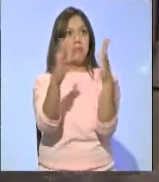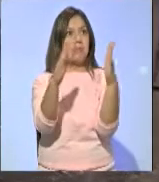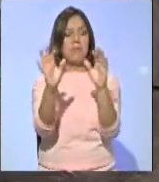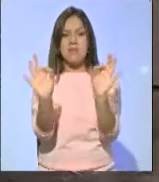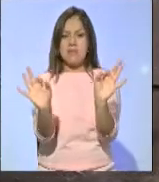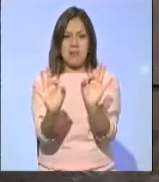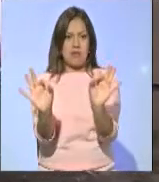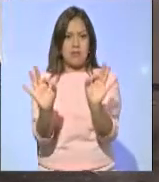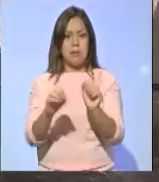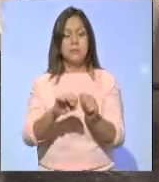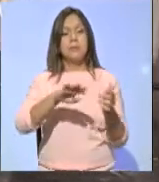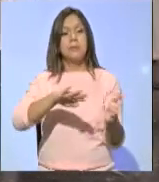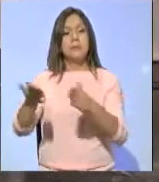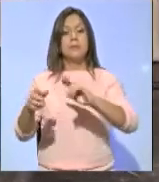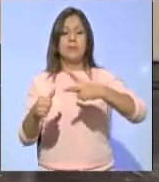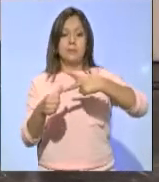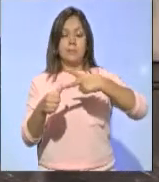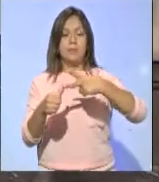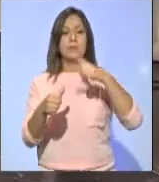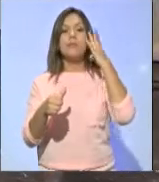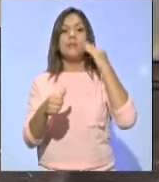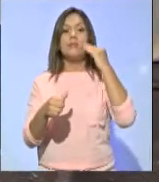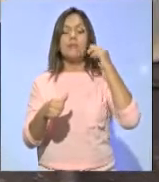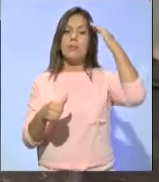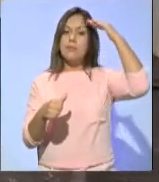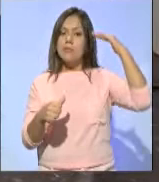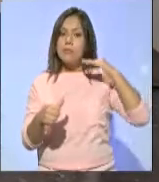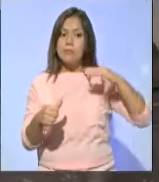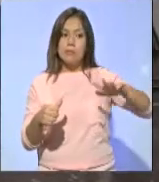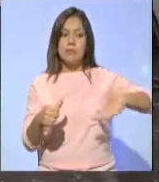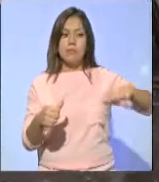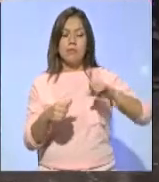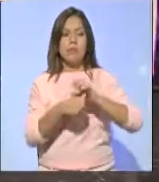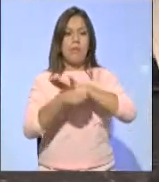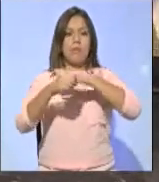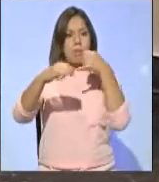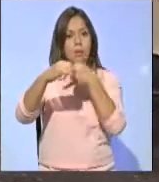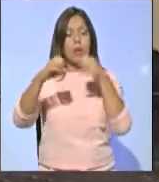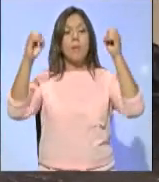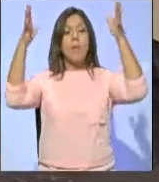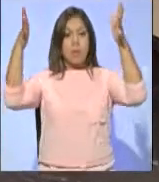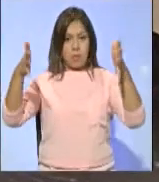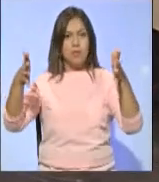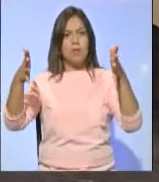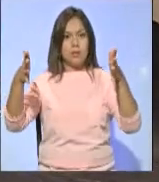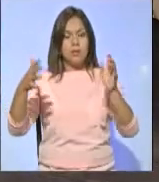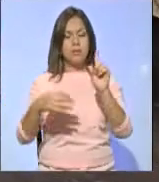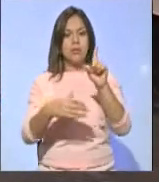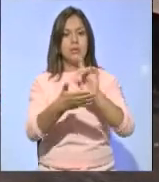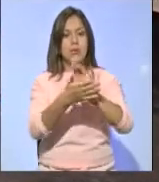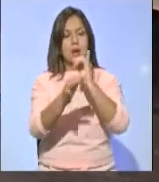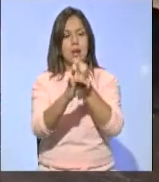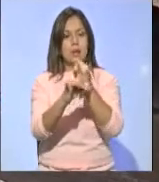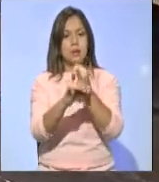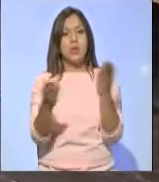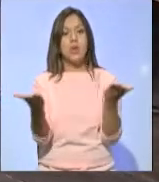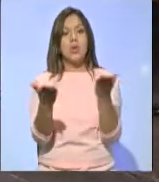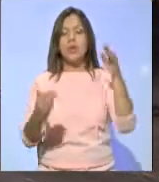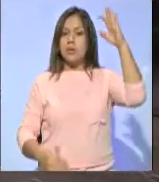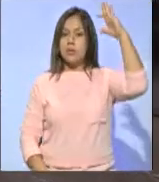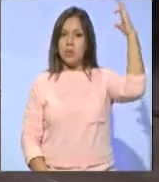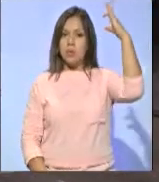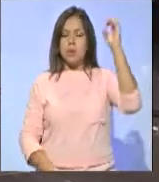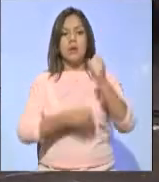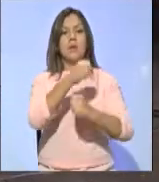fue conocido en la comisión. Se trata de una menor de edad víctima de abuso sexual por parte de un profesor de una institución educativa en Tungurahua durante